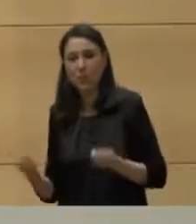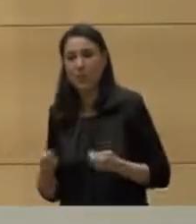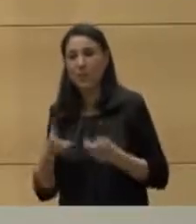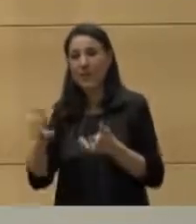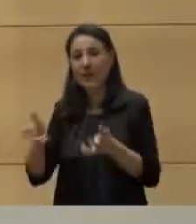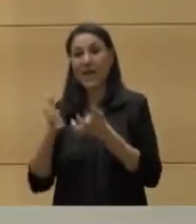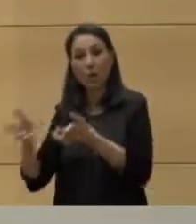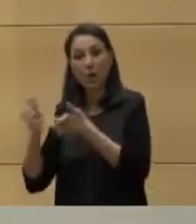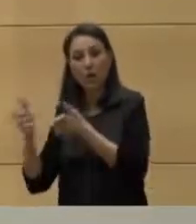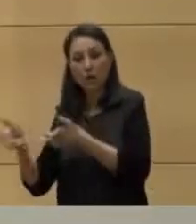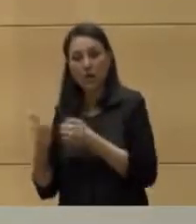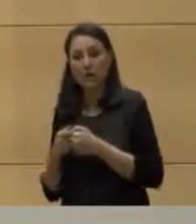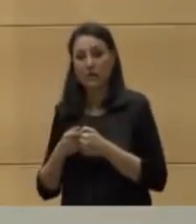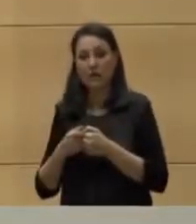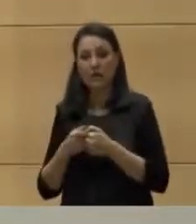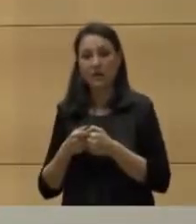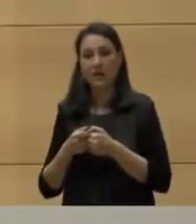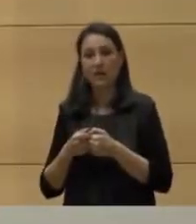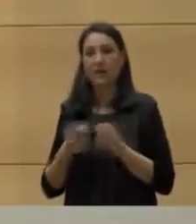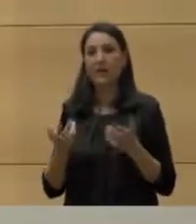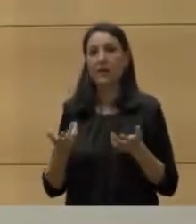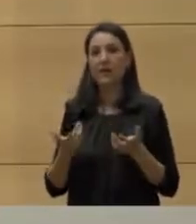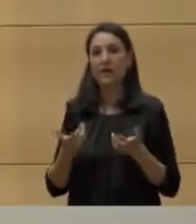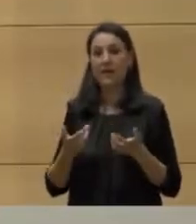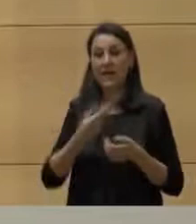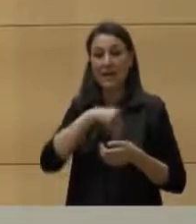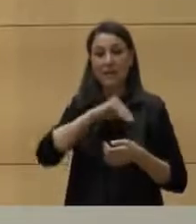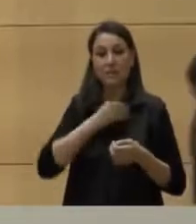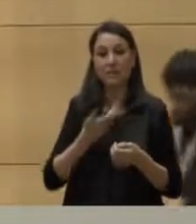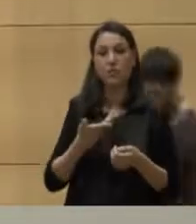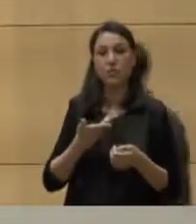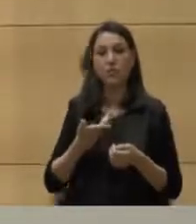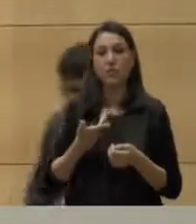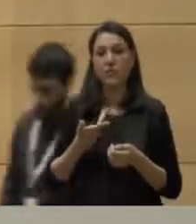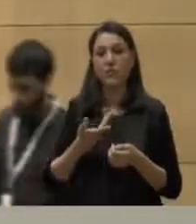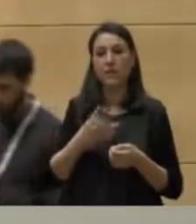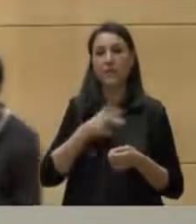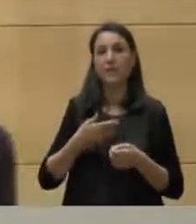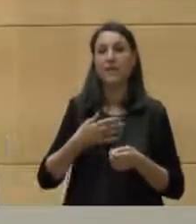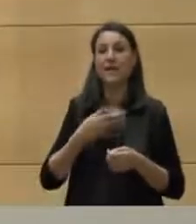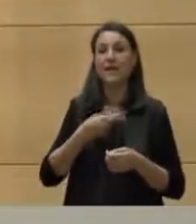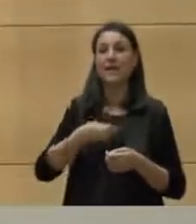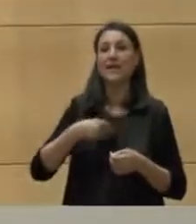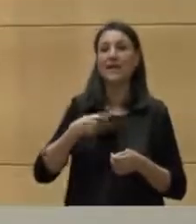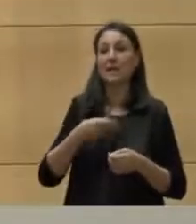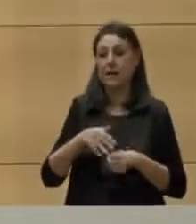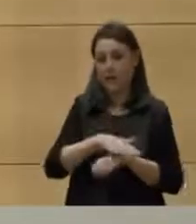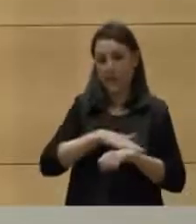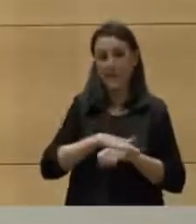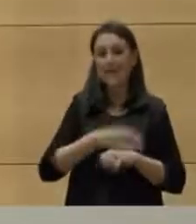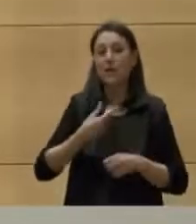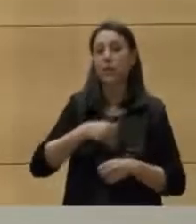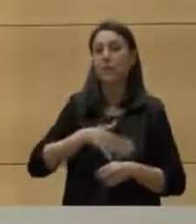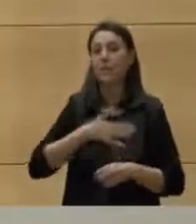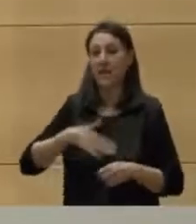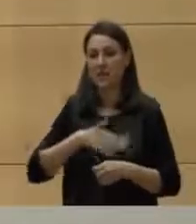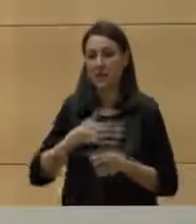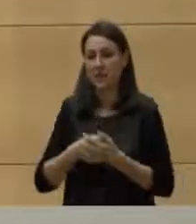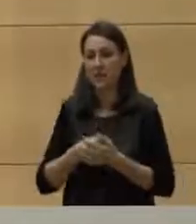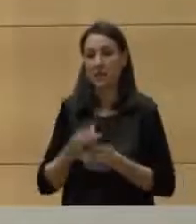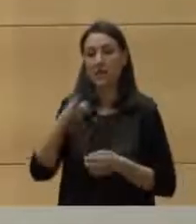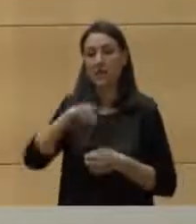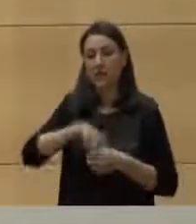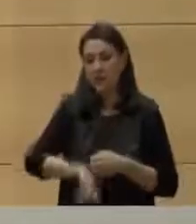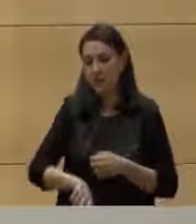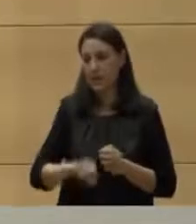que configuraban en España el llamado Estado del Bienestar. La convicción íntima, y esto para mí es muy importante,